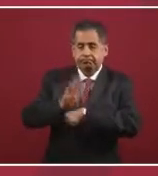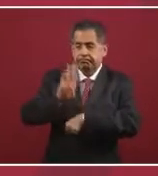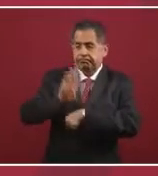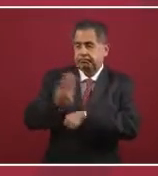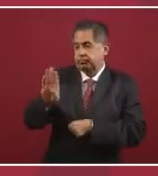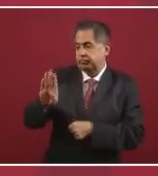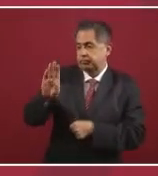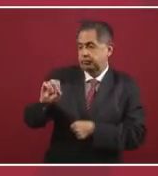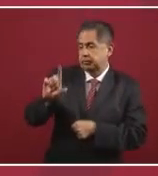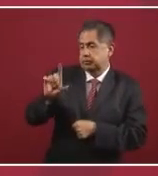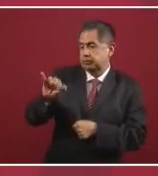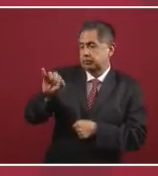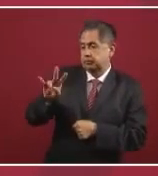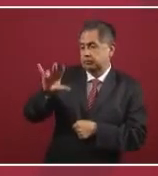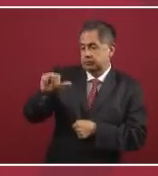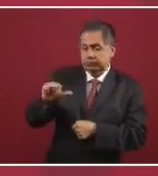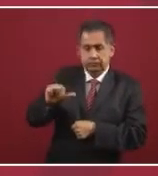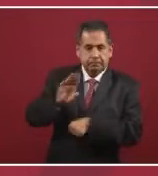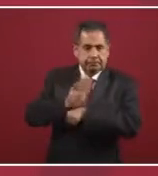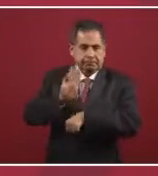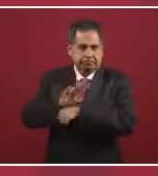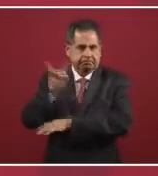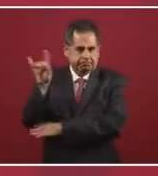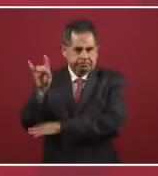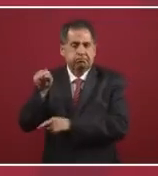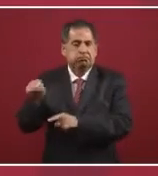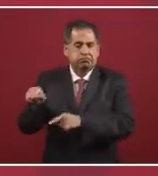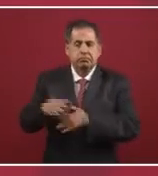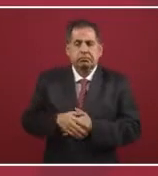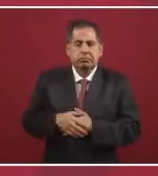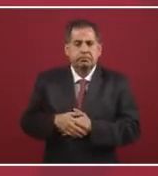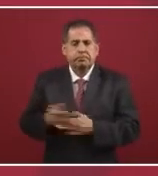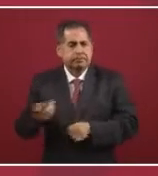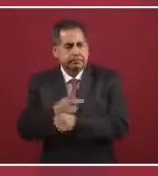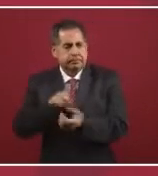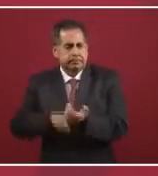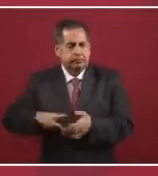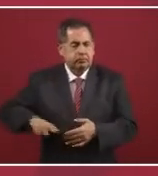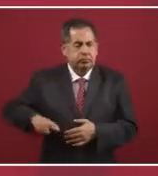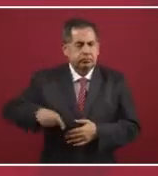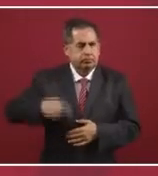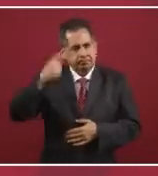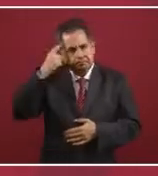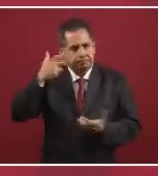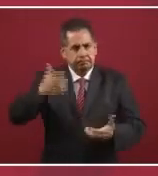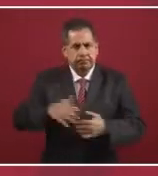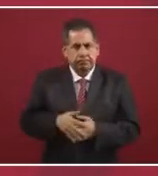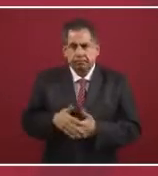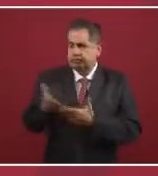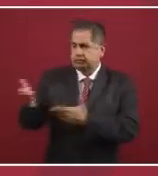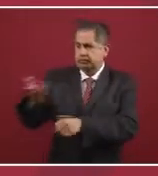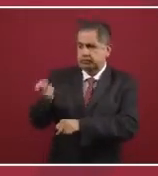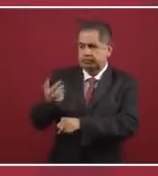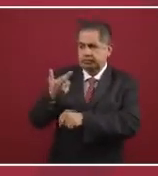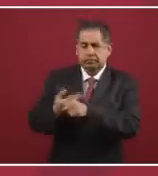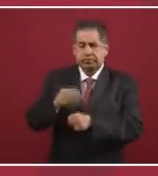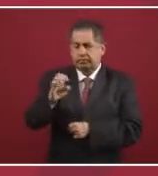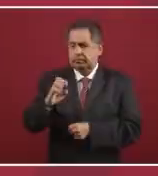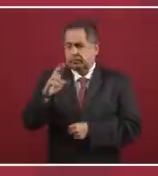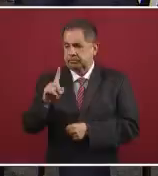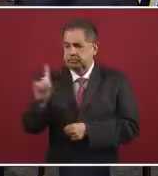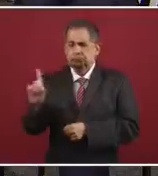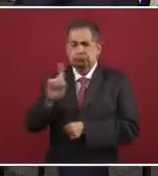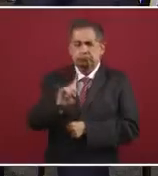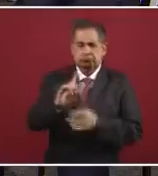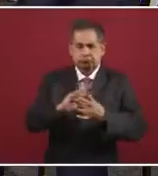gobierno la va a dar a conocer Marcelo Ebrard, secretario de Relaciones Exteriores.